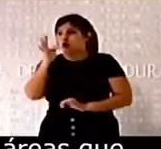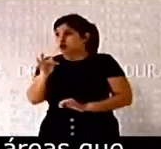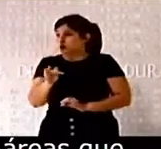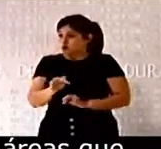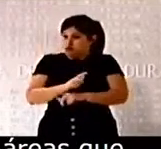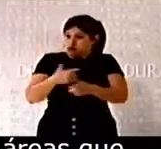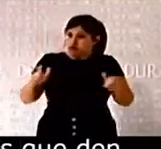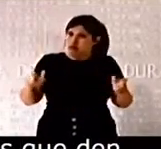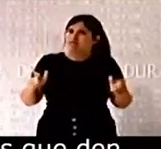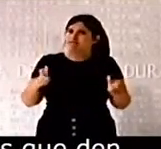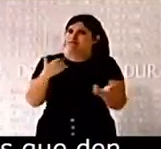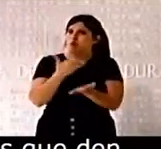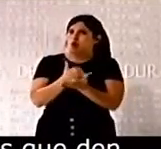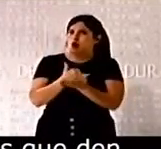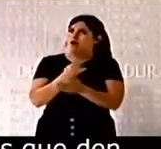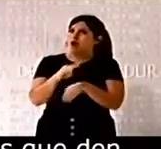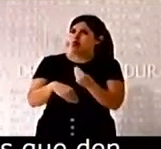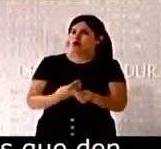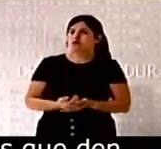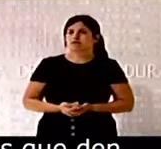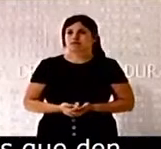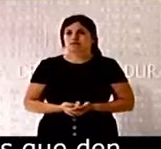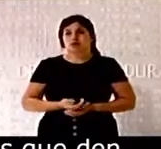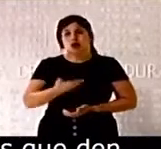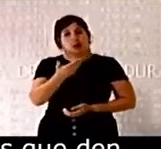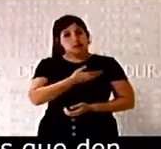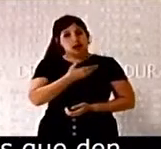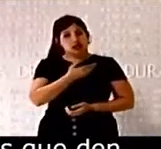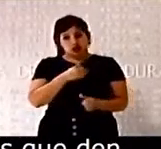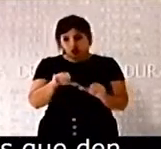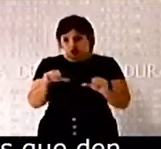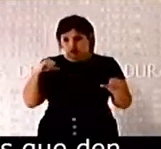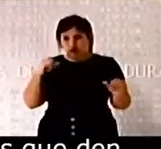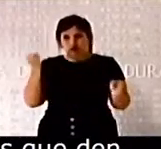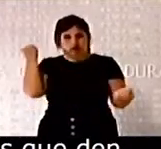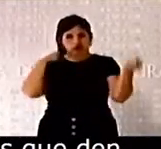cribar. Plasencia ha tenido un comportamiento ejemplar.